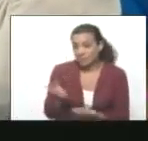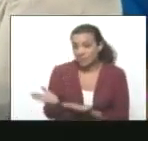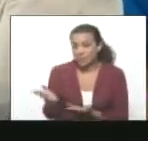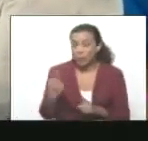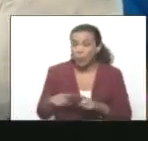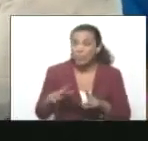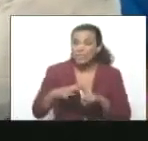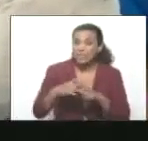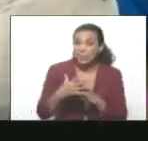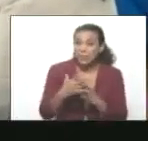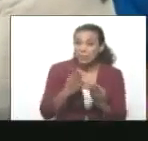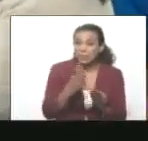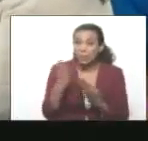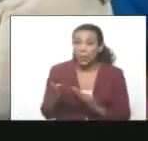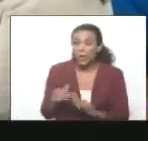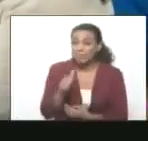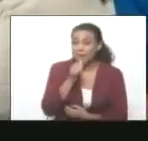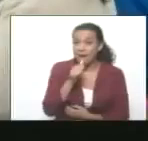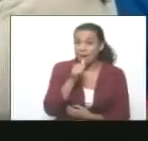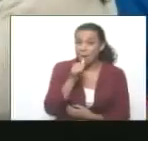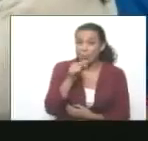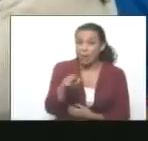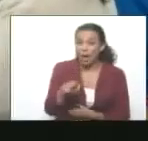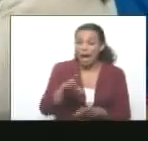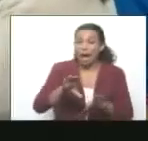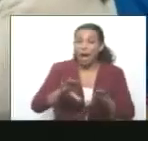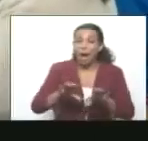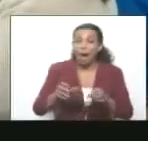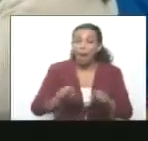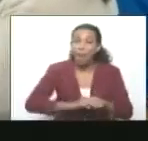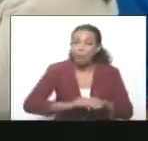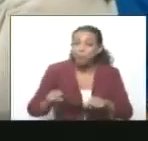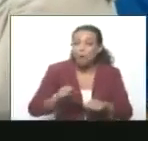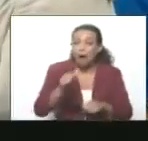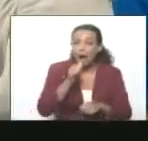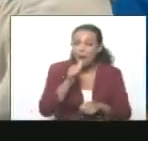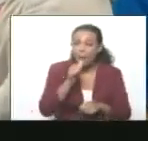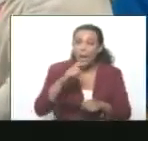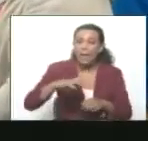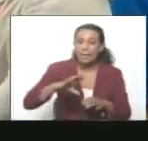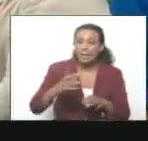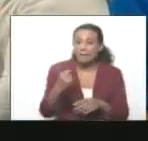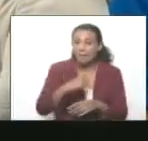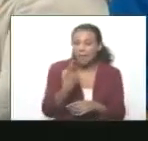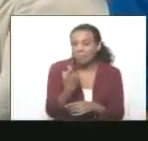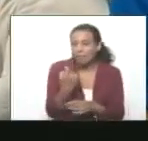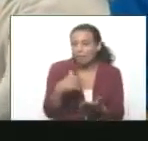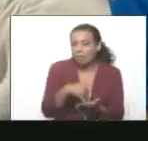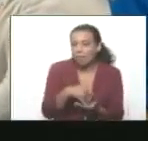otro caso, este caso fue de agua, una bomba de agua, ¿verdad? Y aquí están los trabajadores,